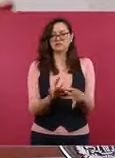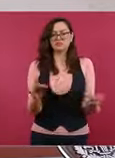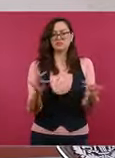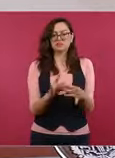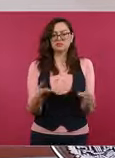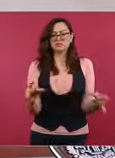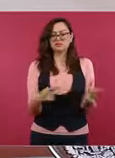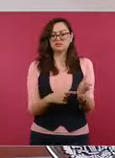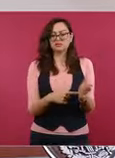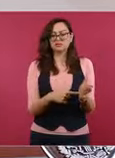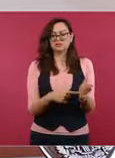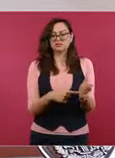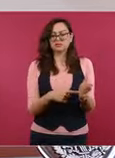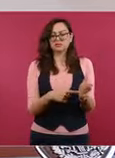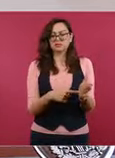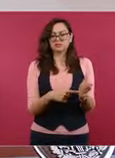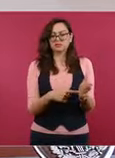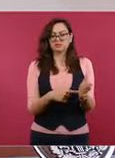cómo